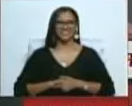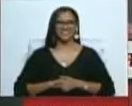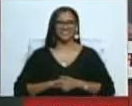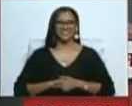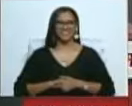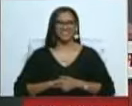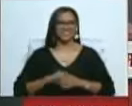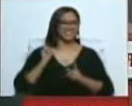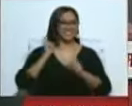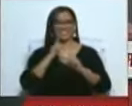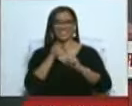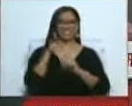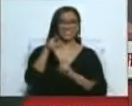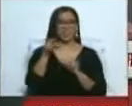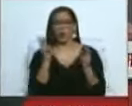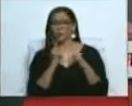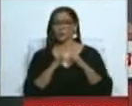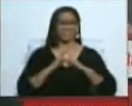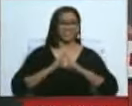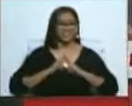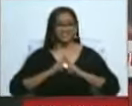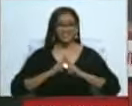que te conocí.